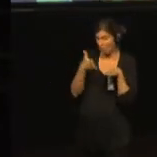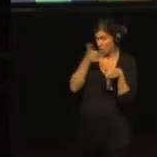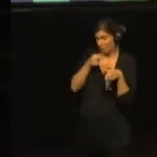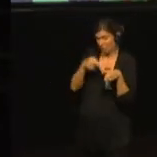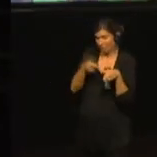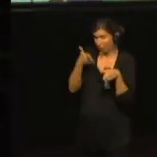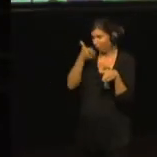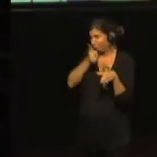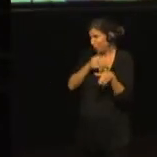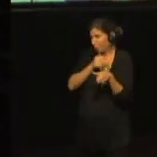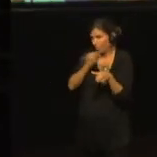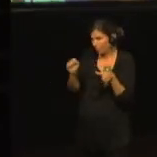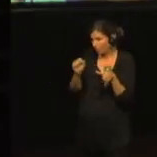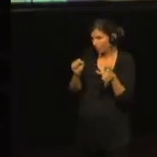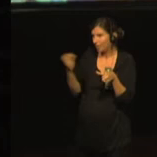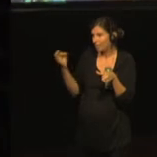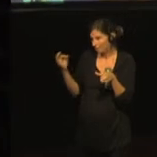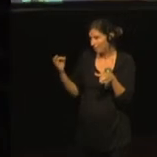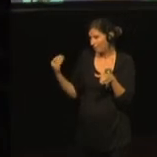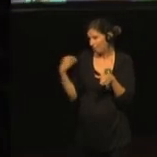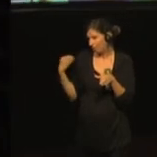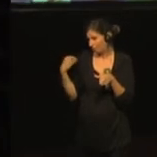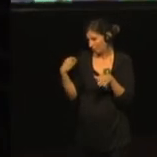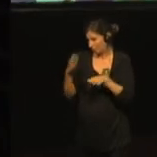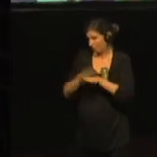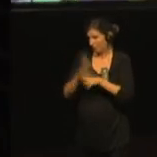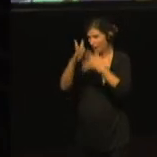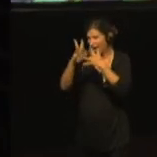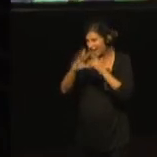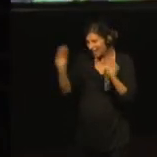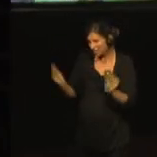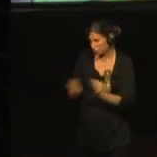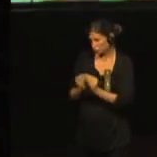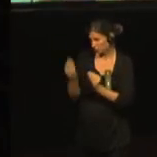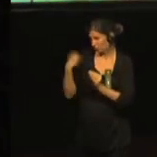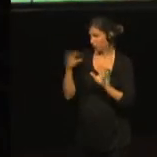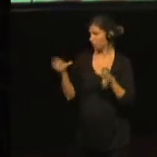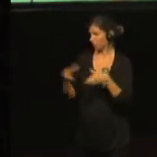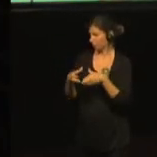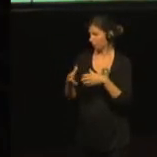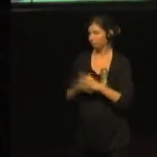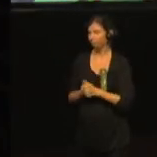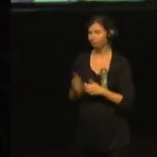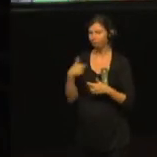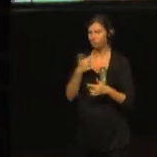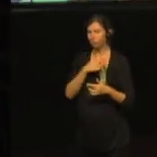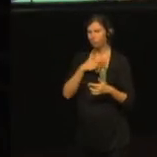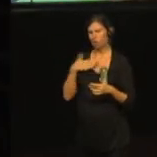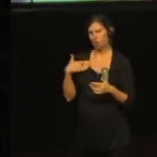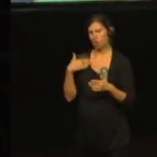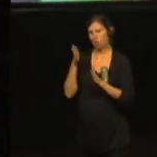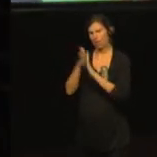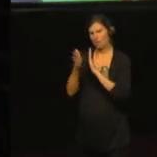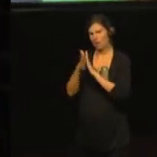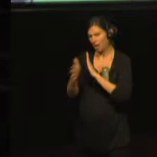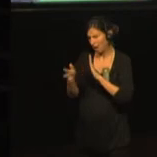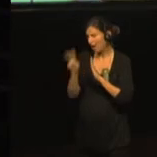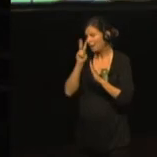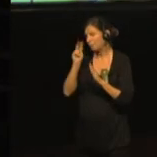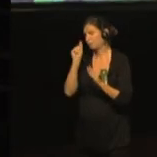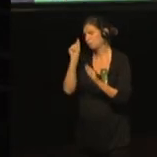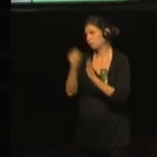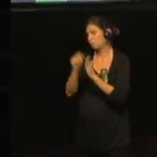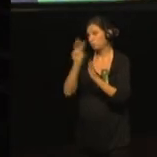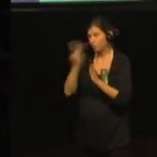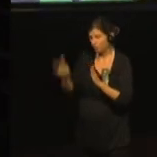los resúmenes de la misma. Me gustaría daros una visión general sobre las reuniones uno a uno para saber cuáles